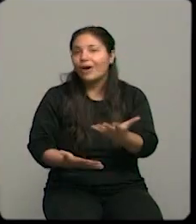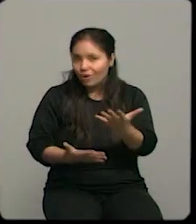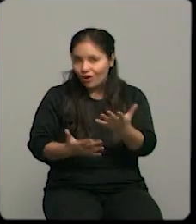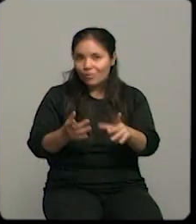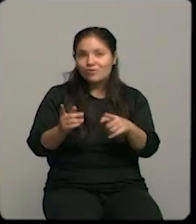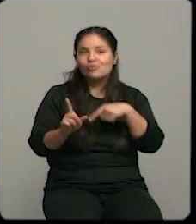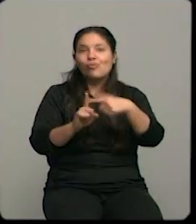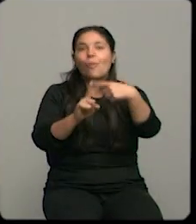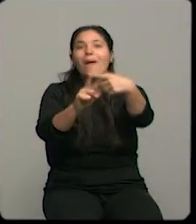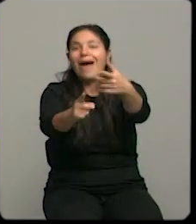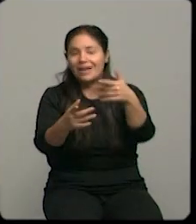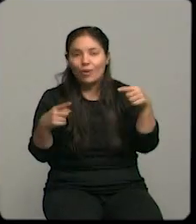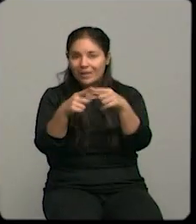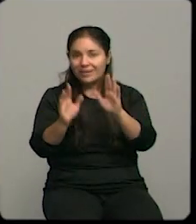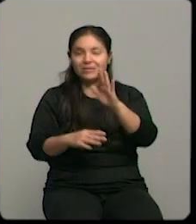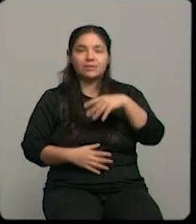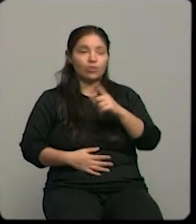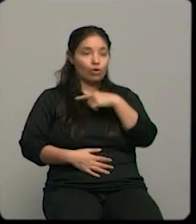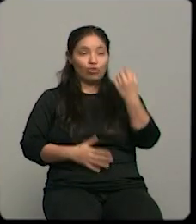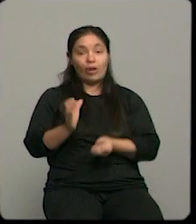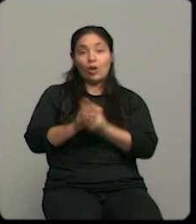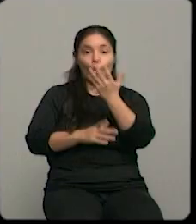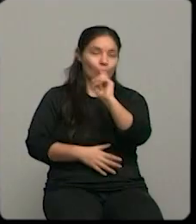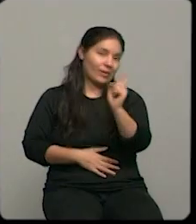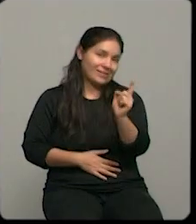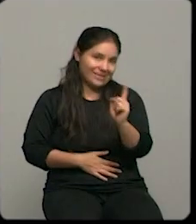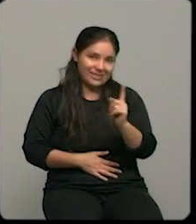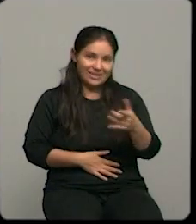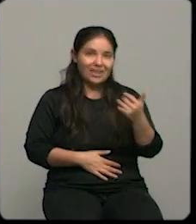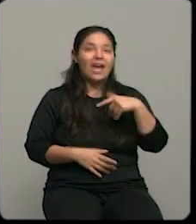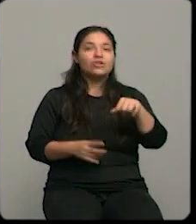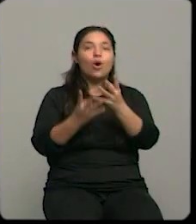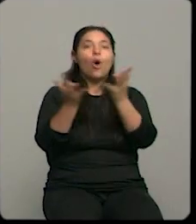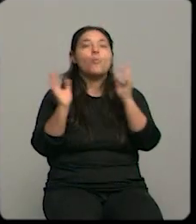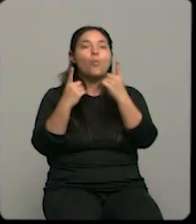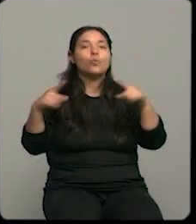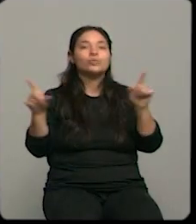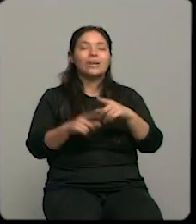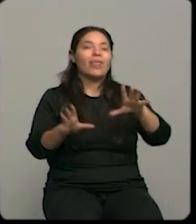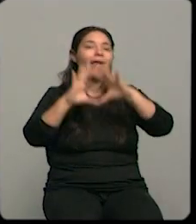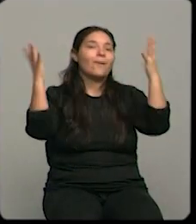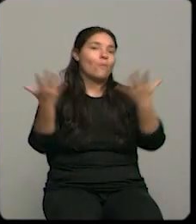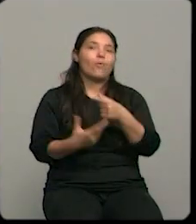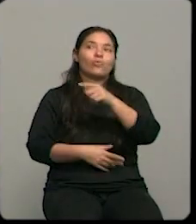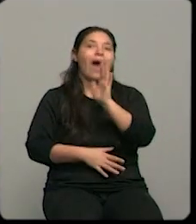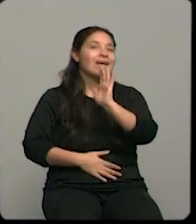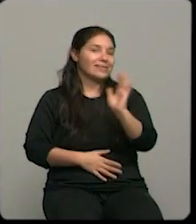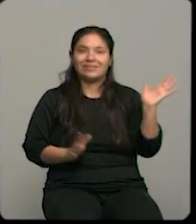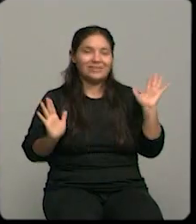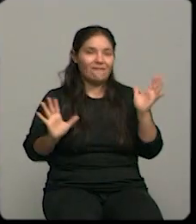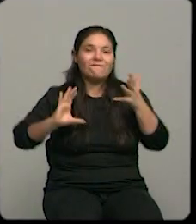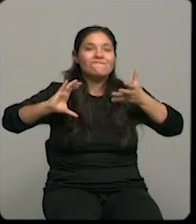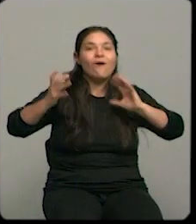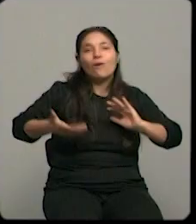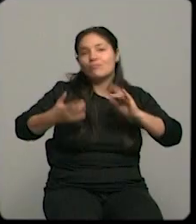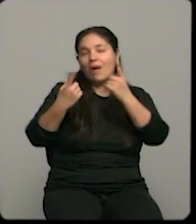somos una excepción y no es que estemos innovando. O sea, esto es algo que se plantean las orquestas alrededor del mundo. La forma de